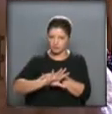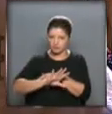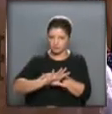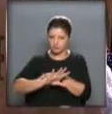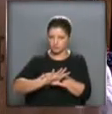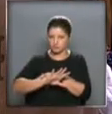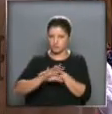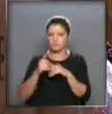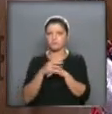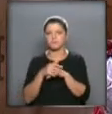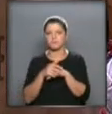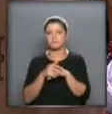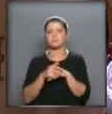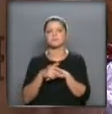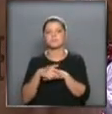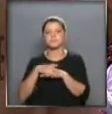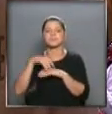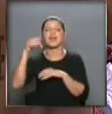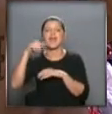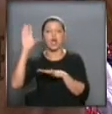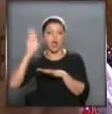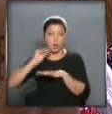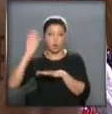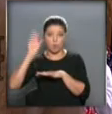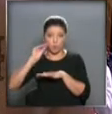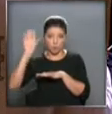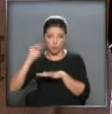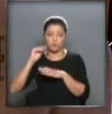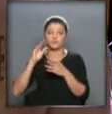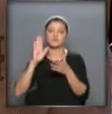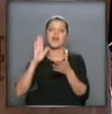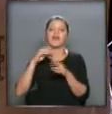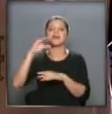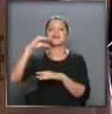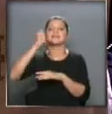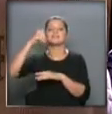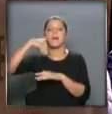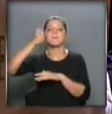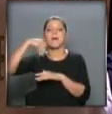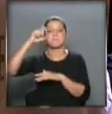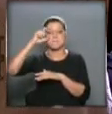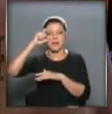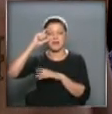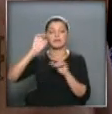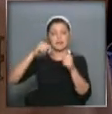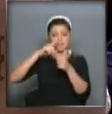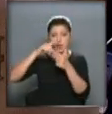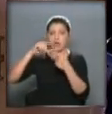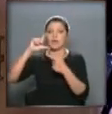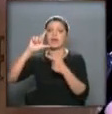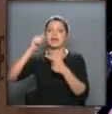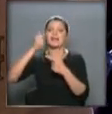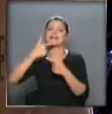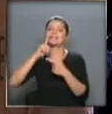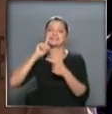lo que está sonando de fondo. Exactamente, ahora estamos haciendo algo de chamamé, también algo de música clásica y también podemos meter